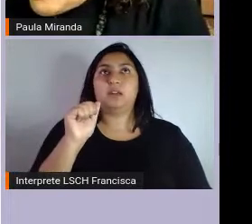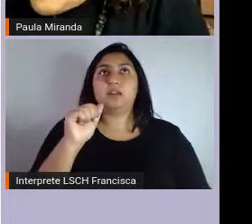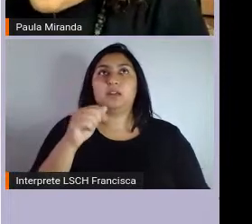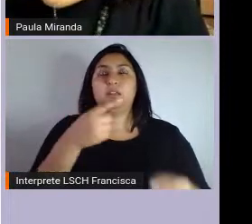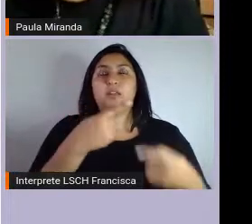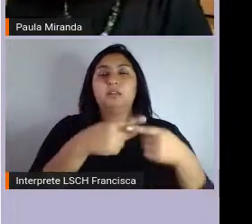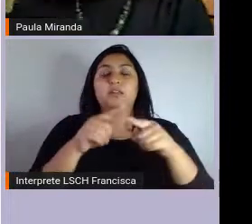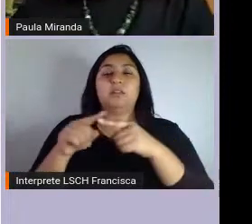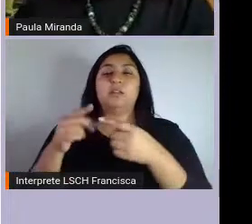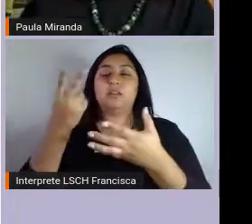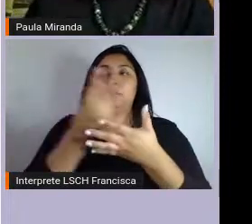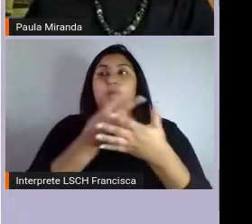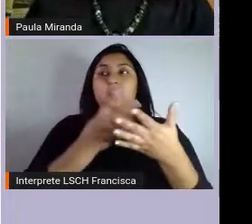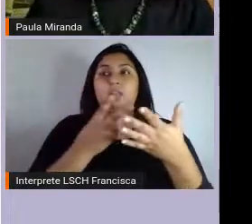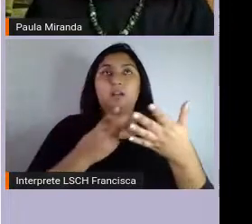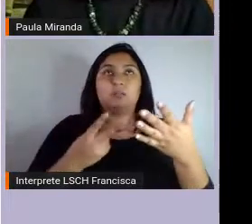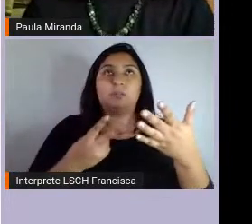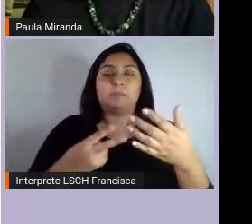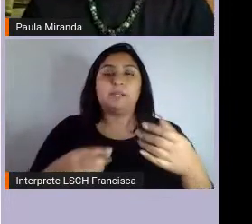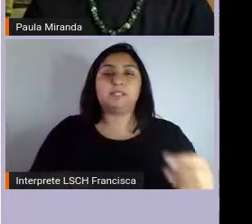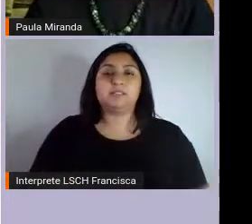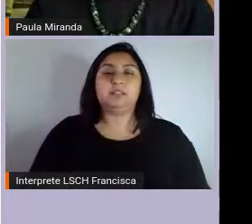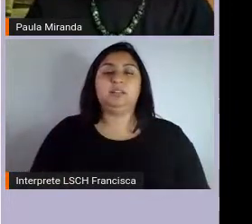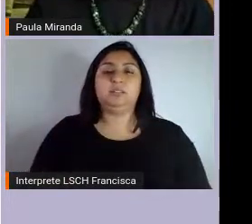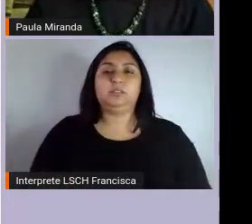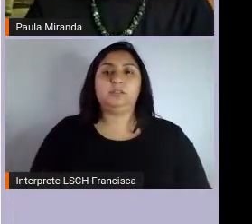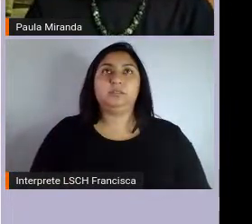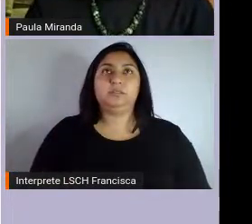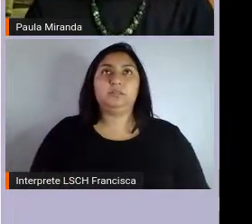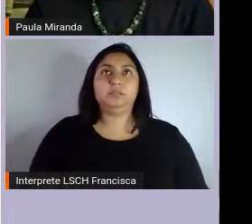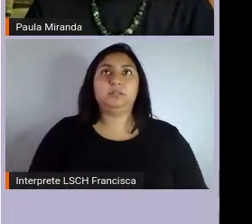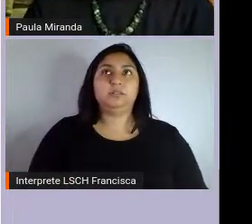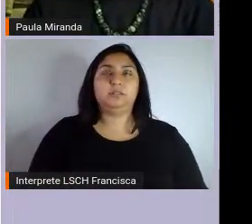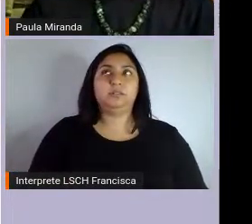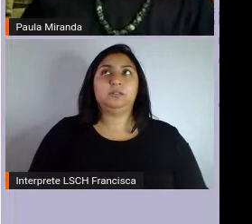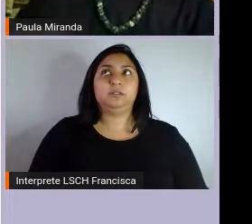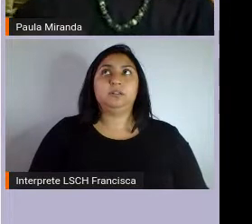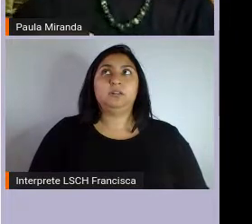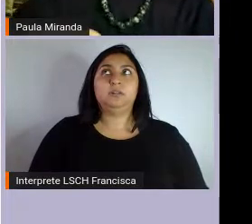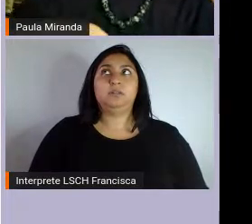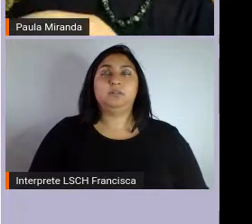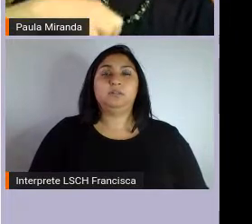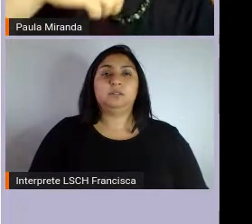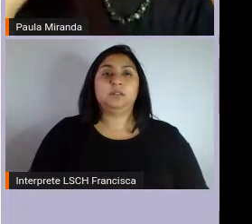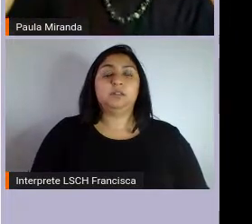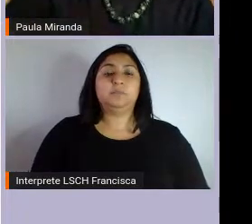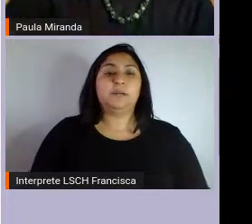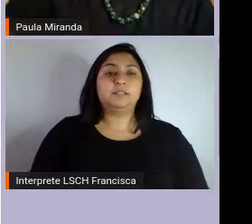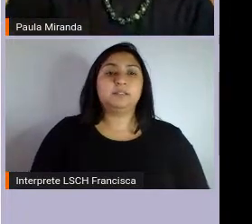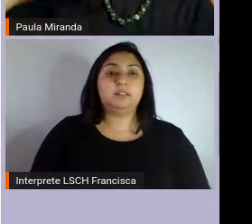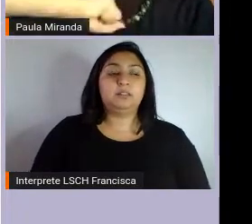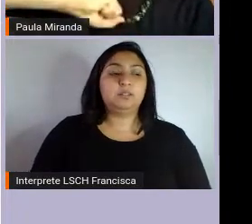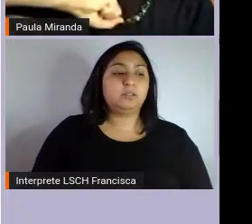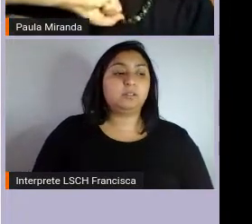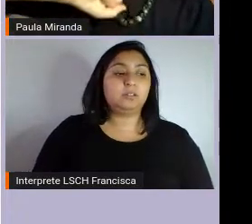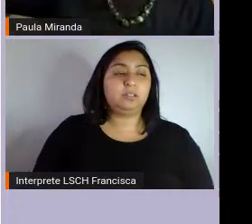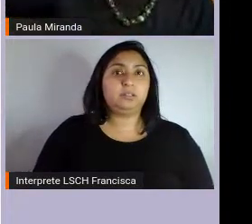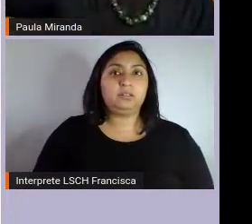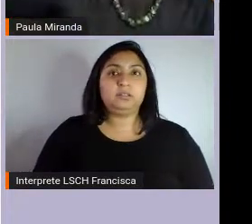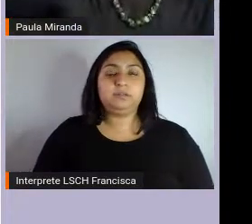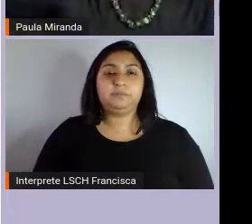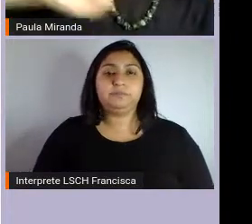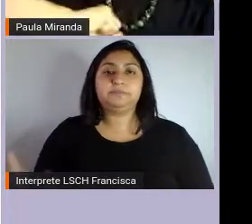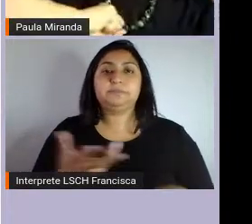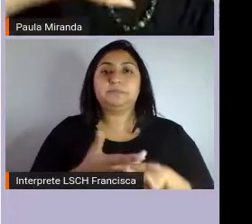eso queda registrado en sus décimas. Es como hay una poética que está en sus décimas, que claro que después está